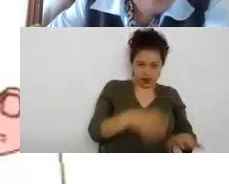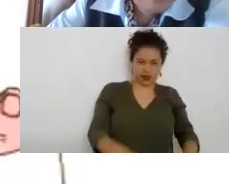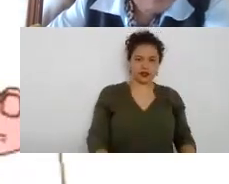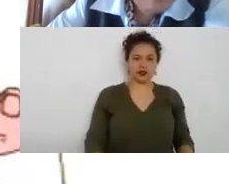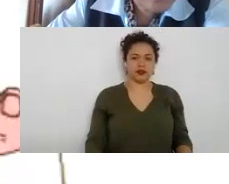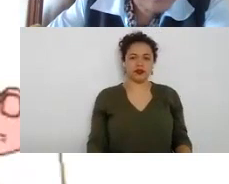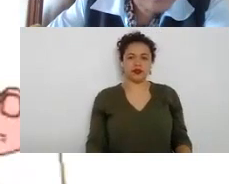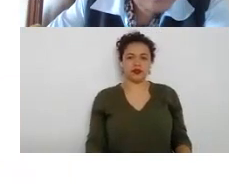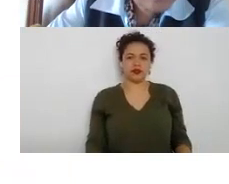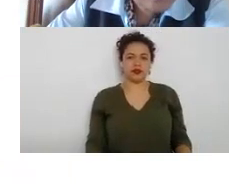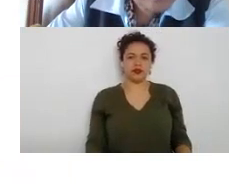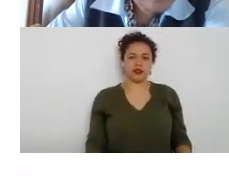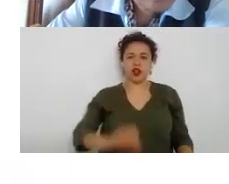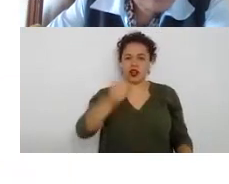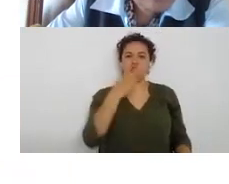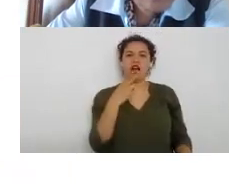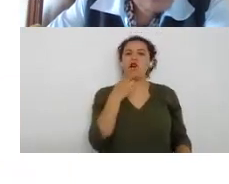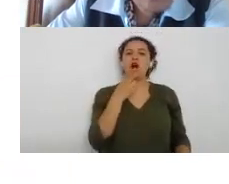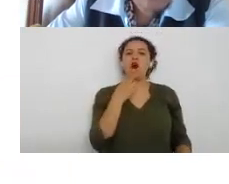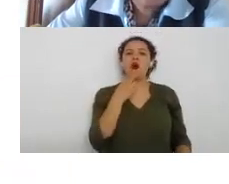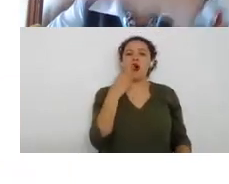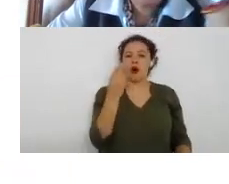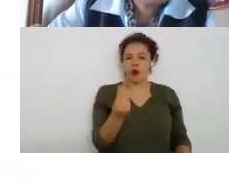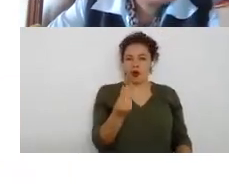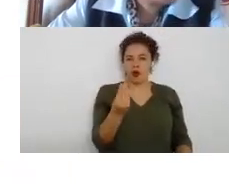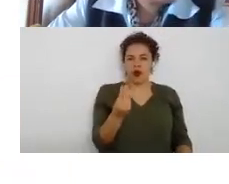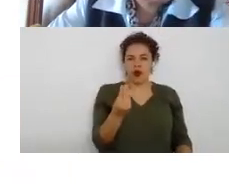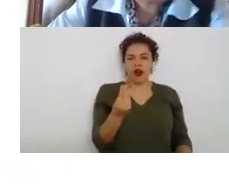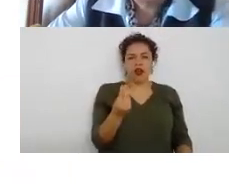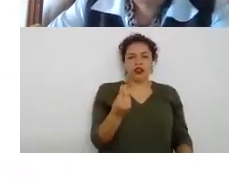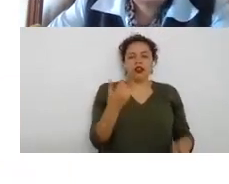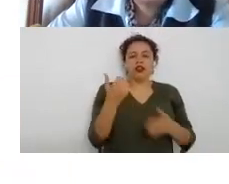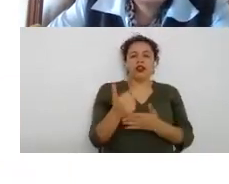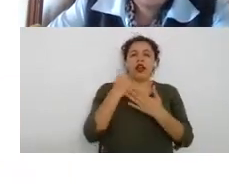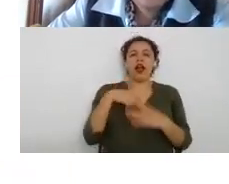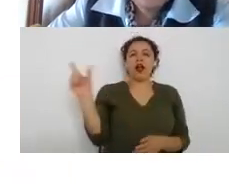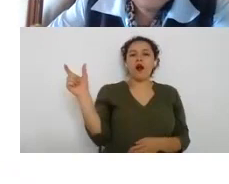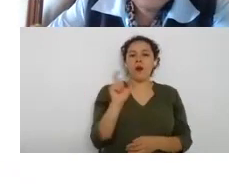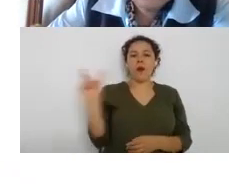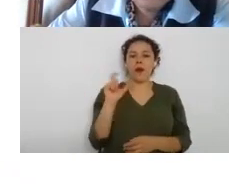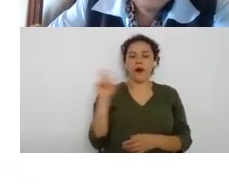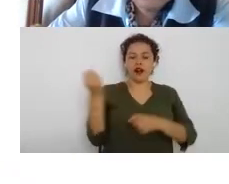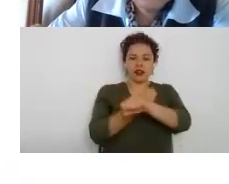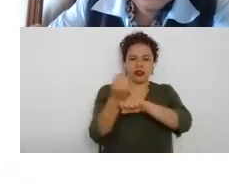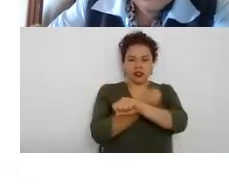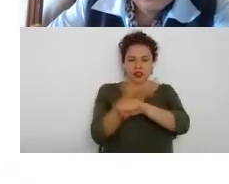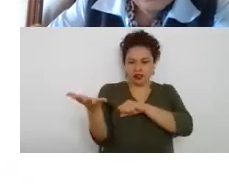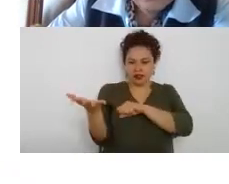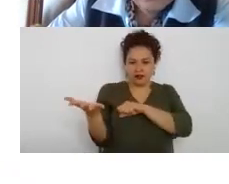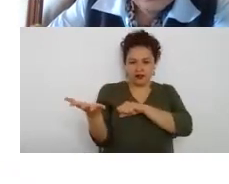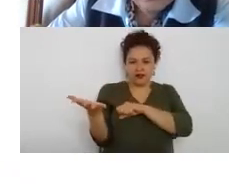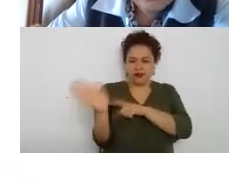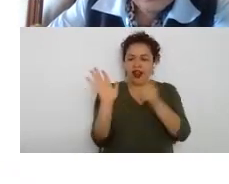tenemos otro de mucha utilidad que sobre todo nos va a auxiliar cuando hablemos de una hemorragia o una herida en lo que es la